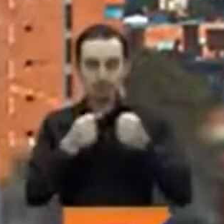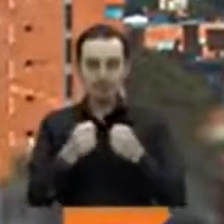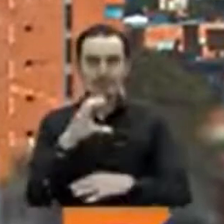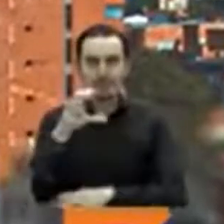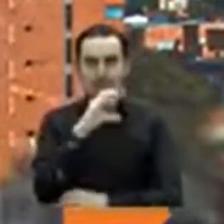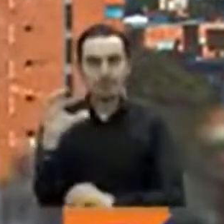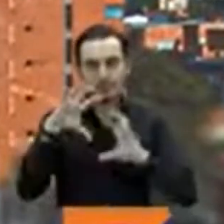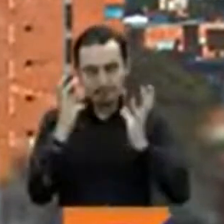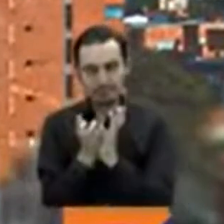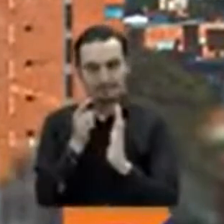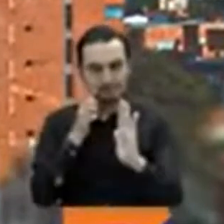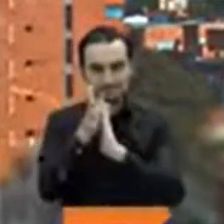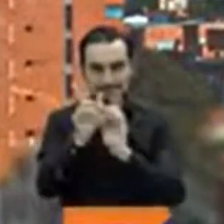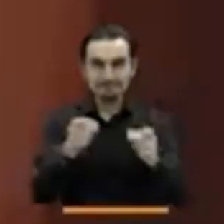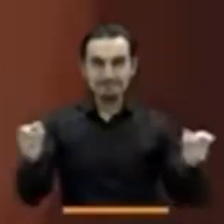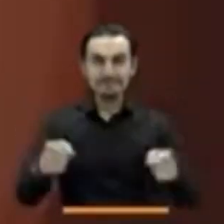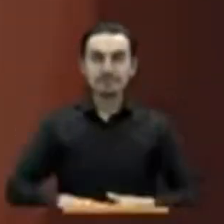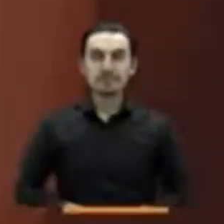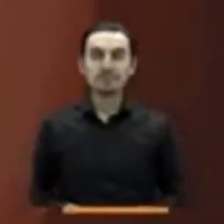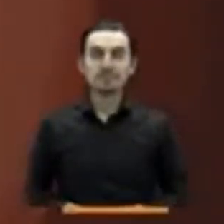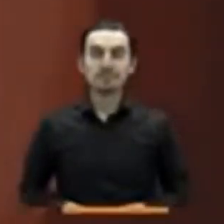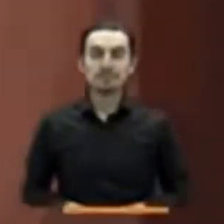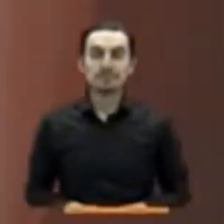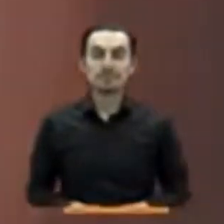mundo con nuestros titulares.